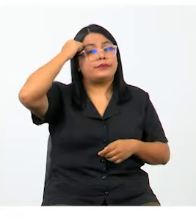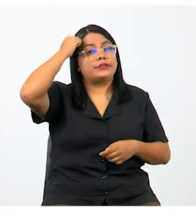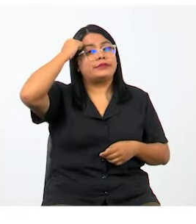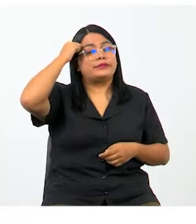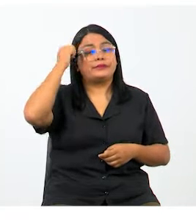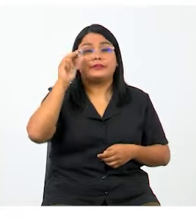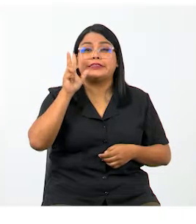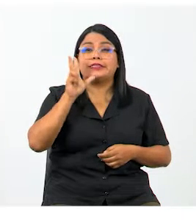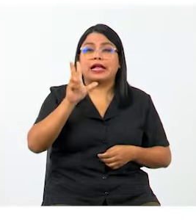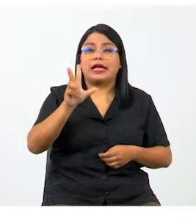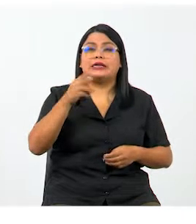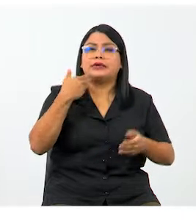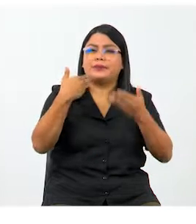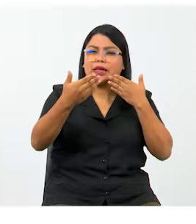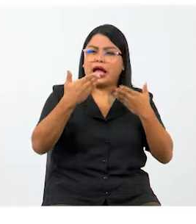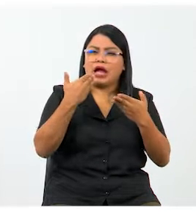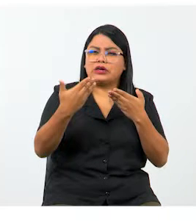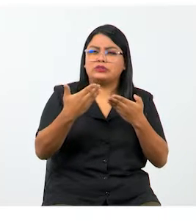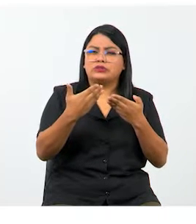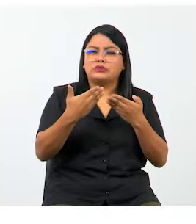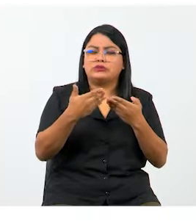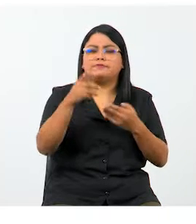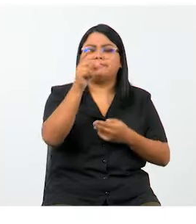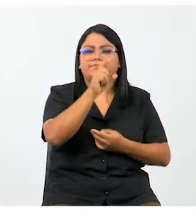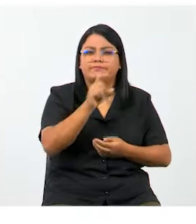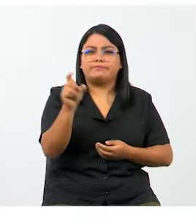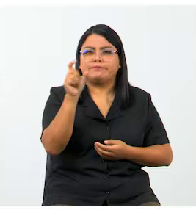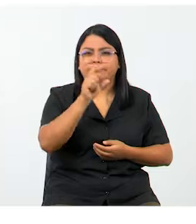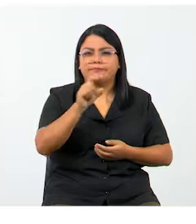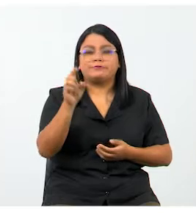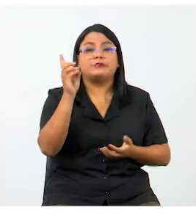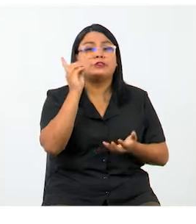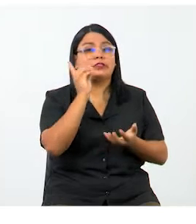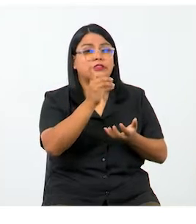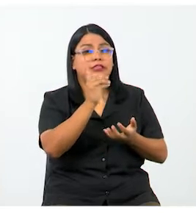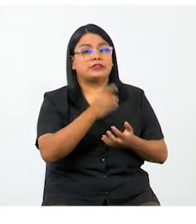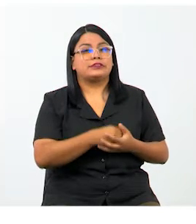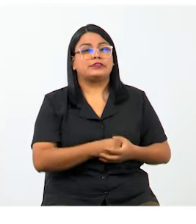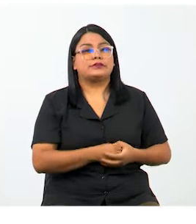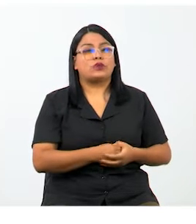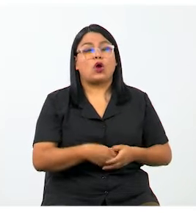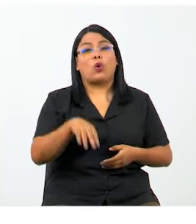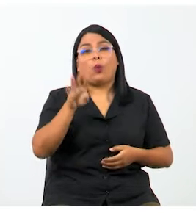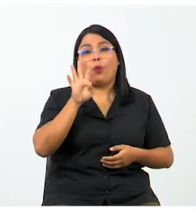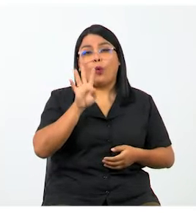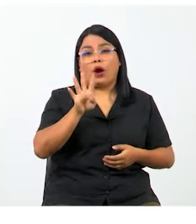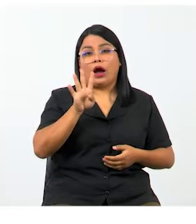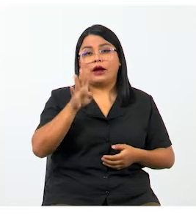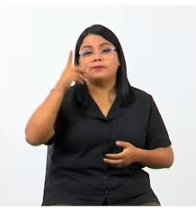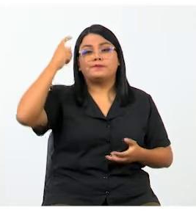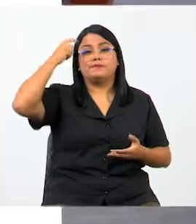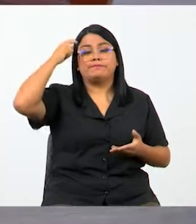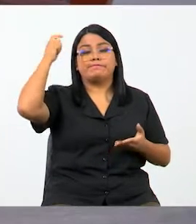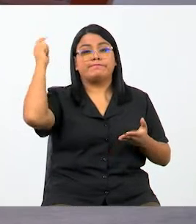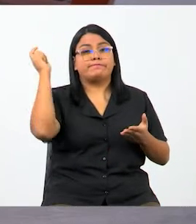Orientaciones para cada semana didáctica. 4. Pruebas de unidad.